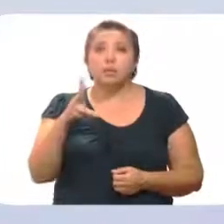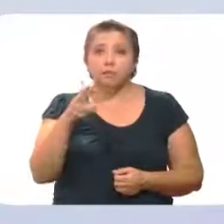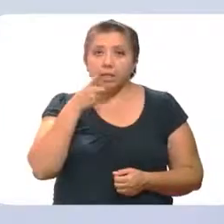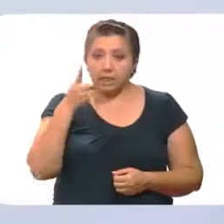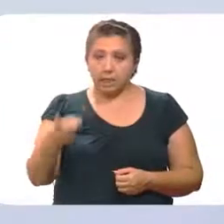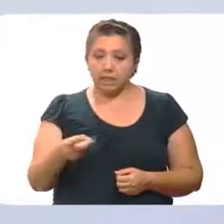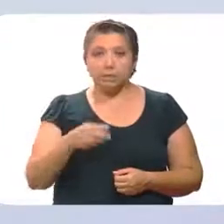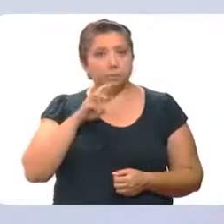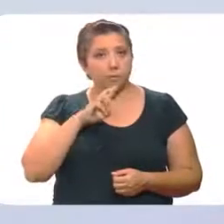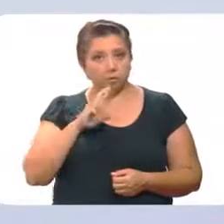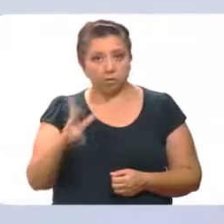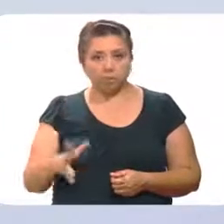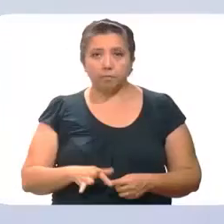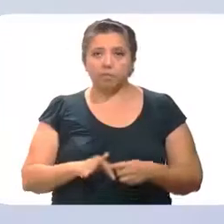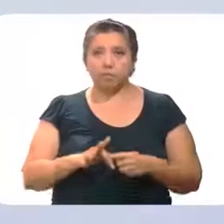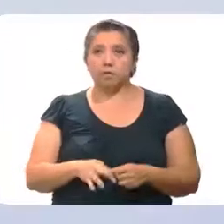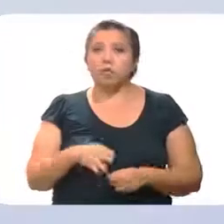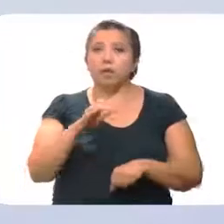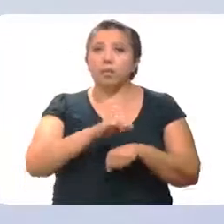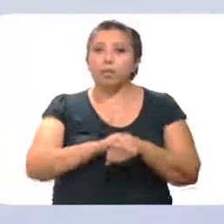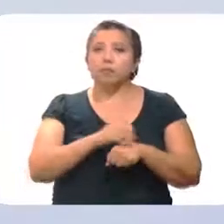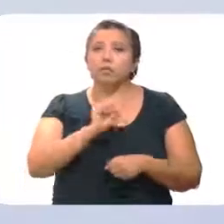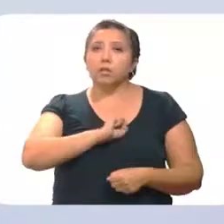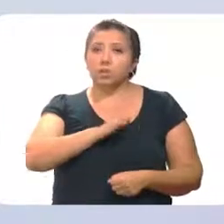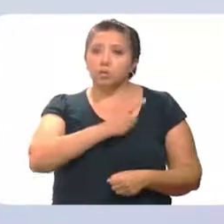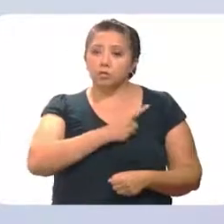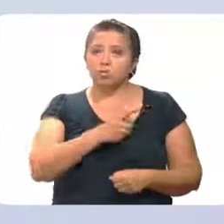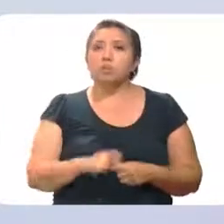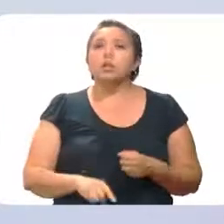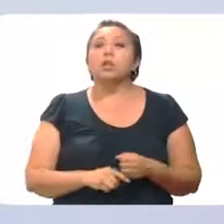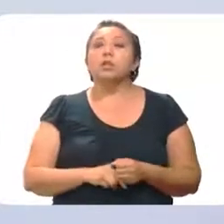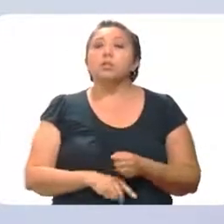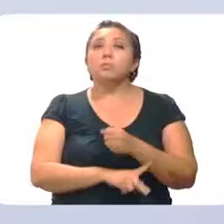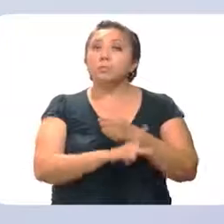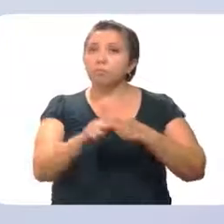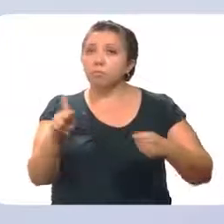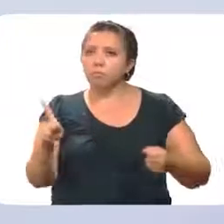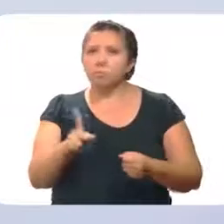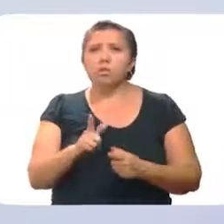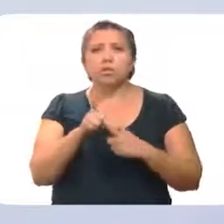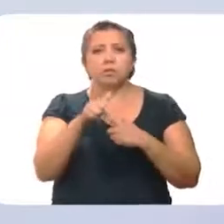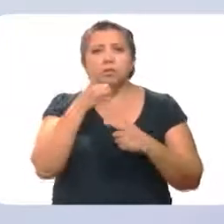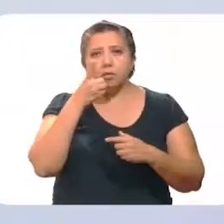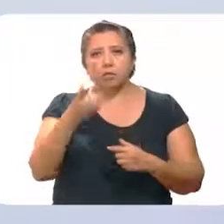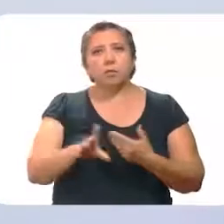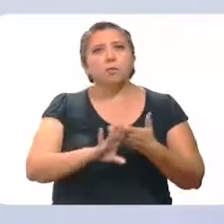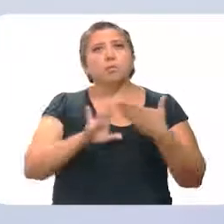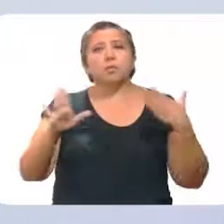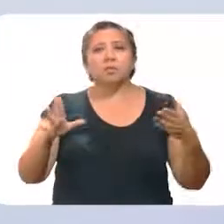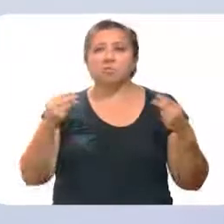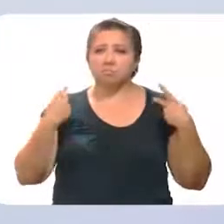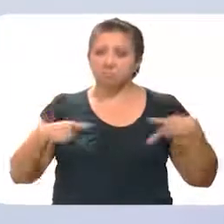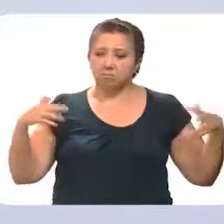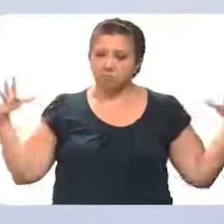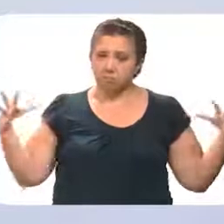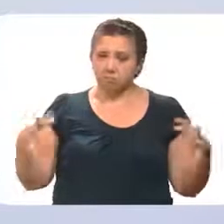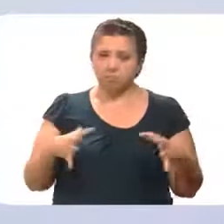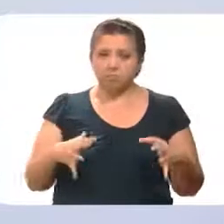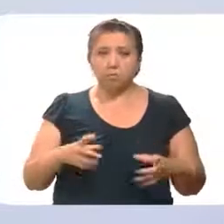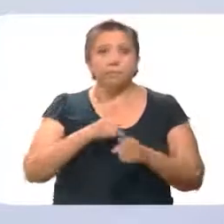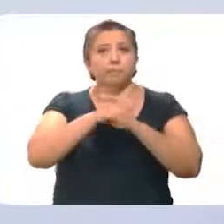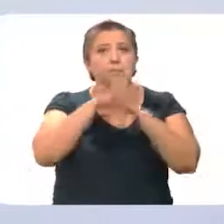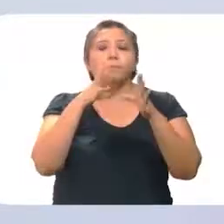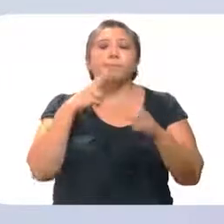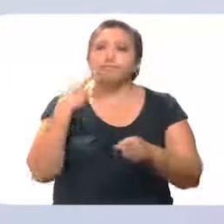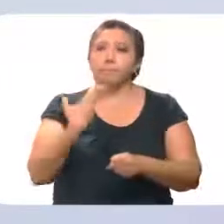Asimismo, se reforzará la presencia de los amigos de la salud en las playas, para seguir invitando a la gente a evitar lugares concurridos, promover